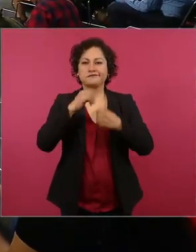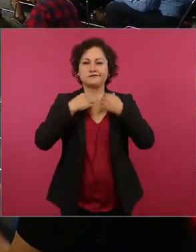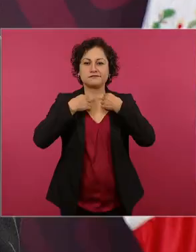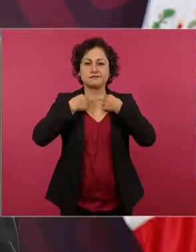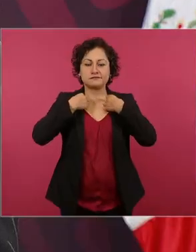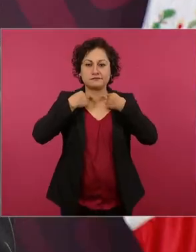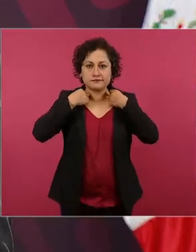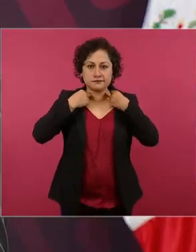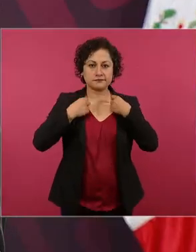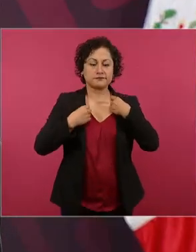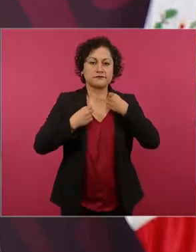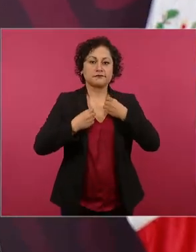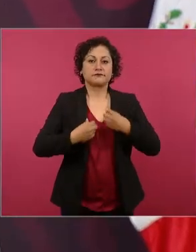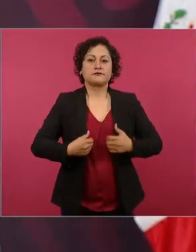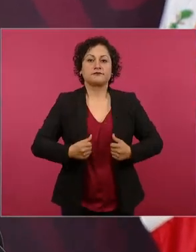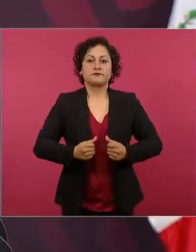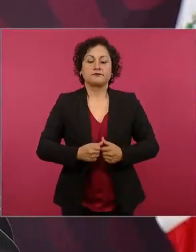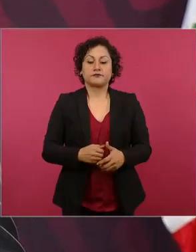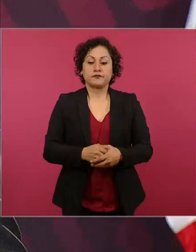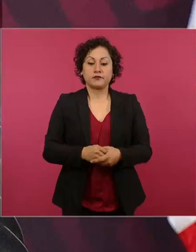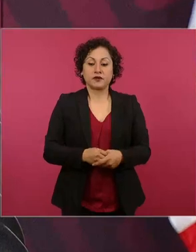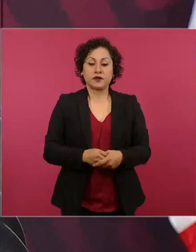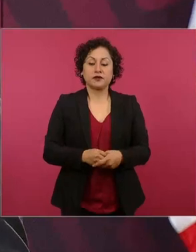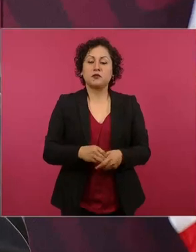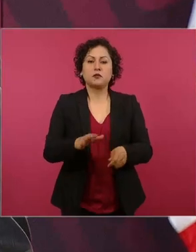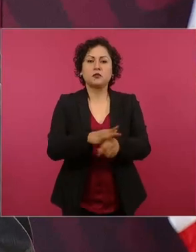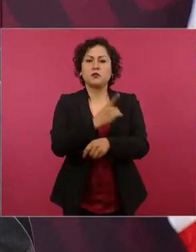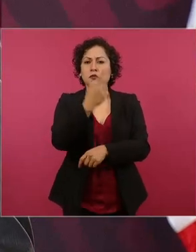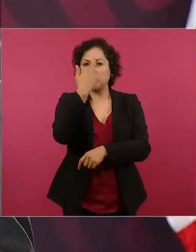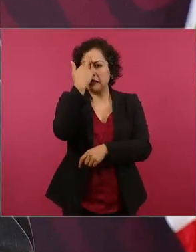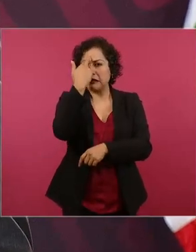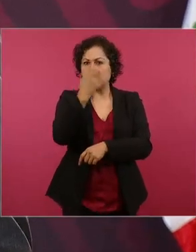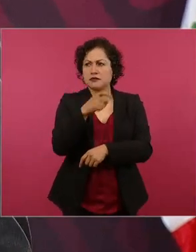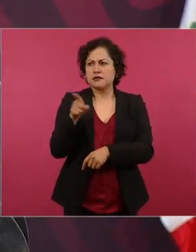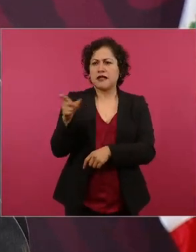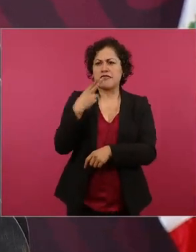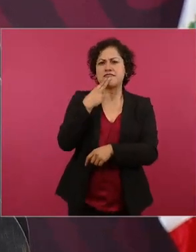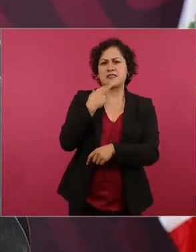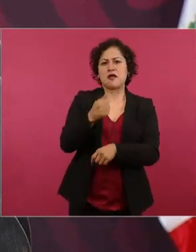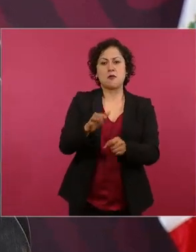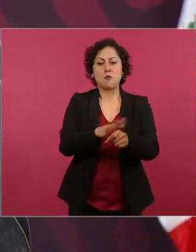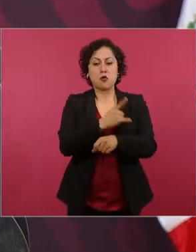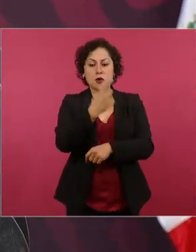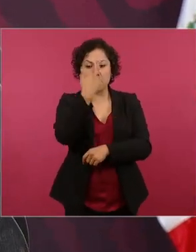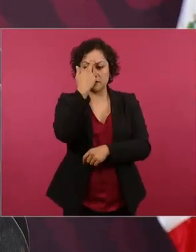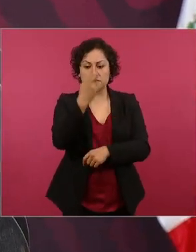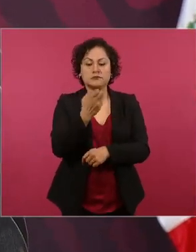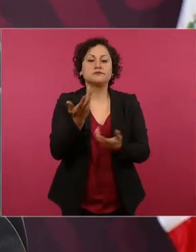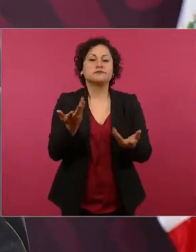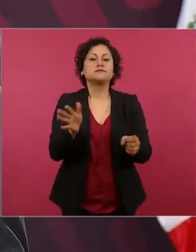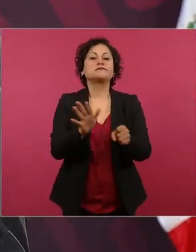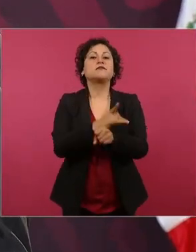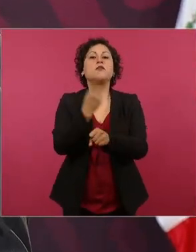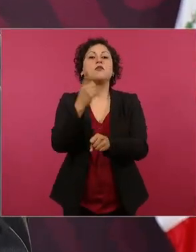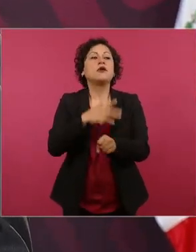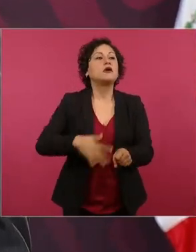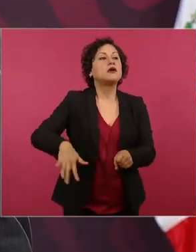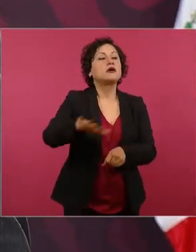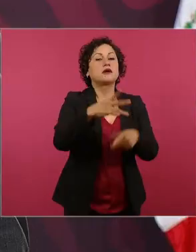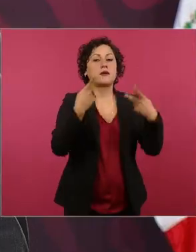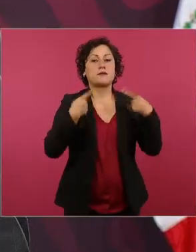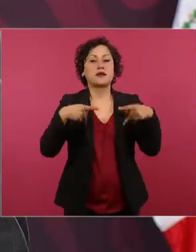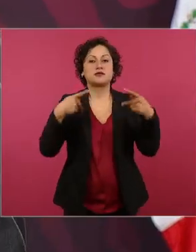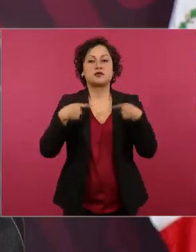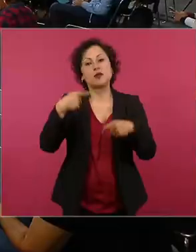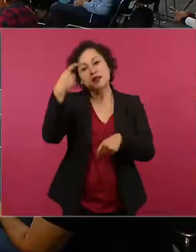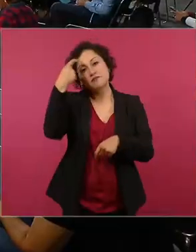primero porque nuestro pueblo está muy consciente, y segundo porque está a lo mejor mal que yo lo